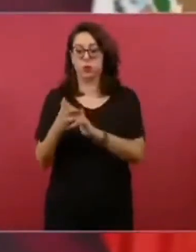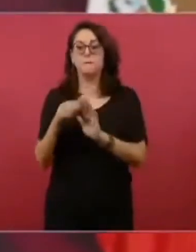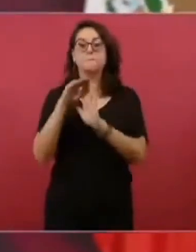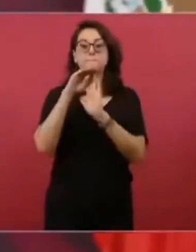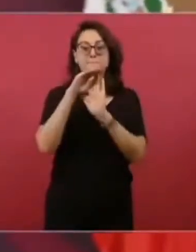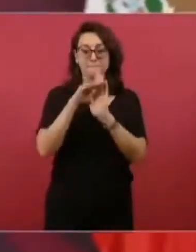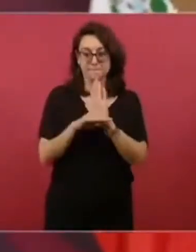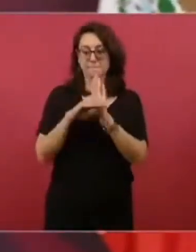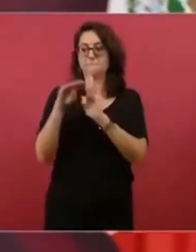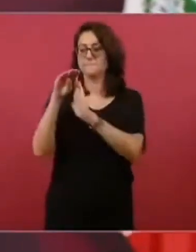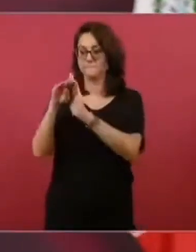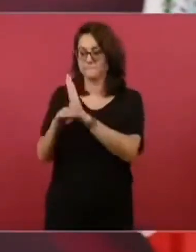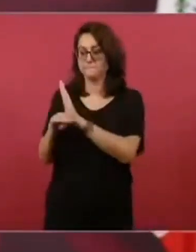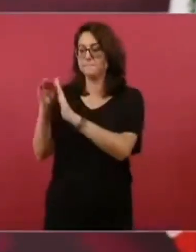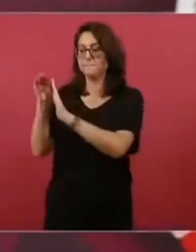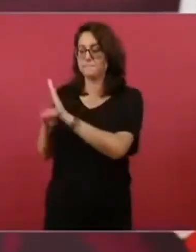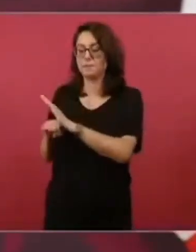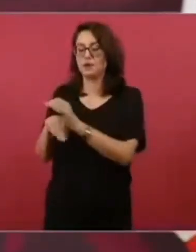se